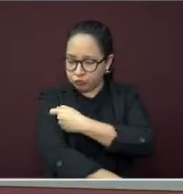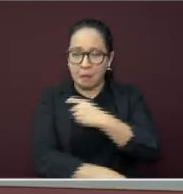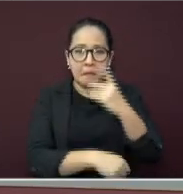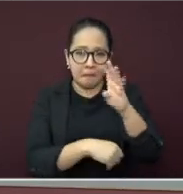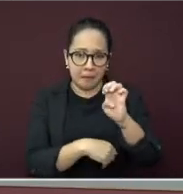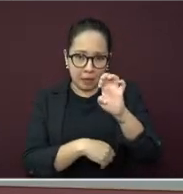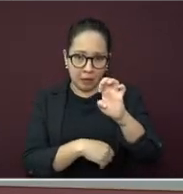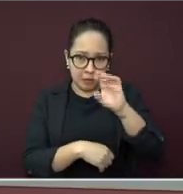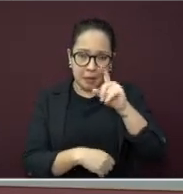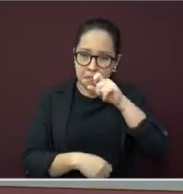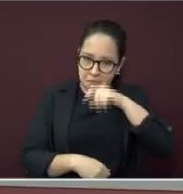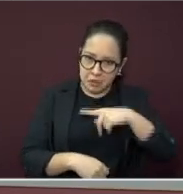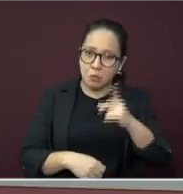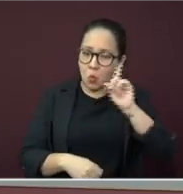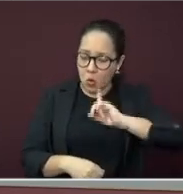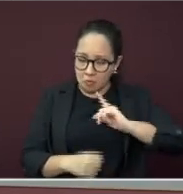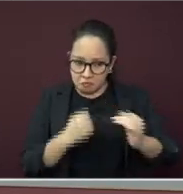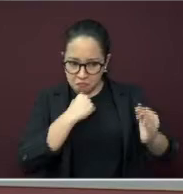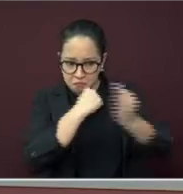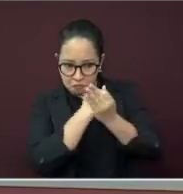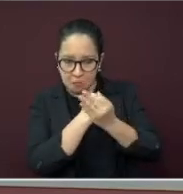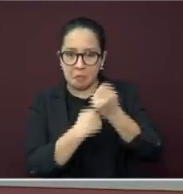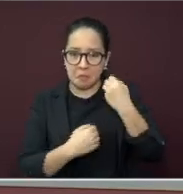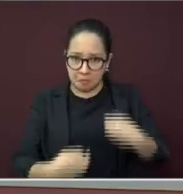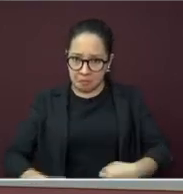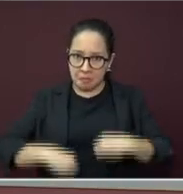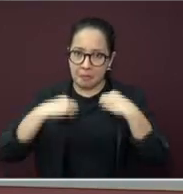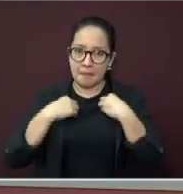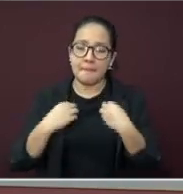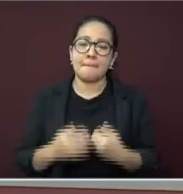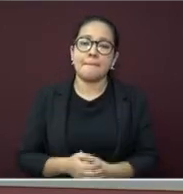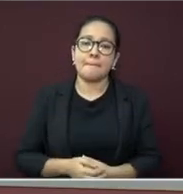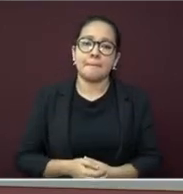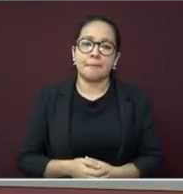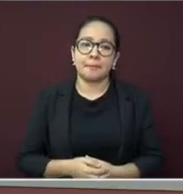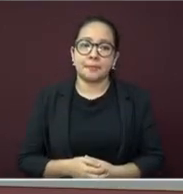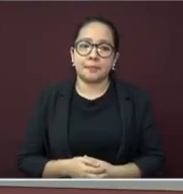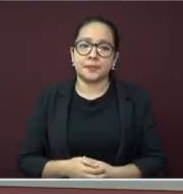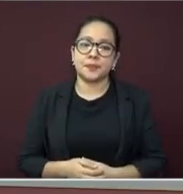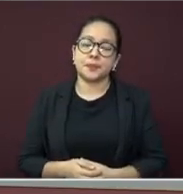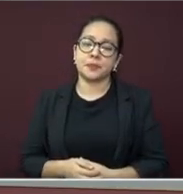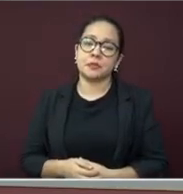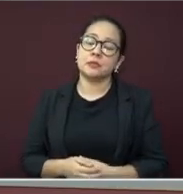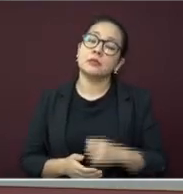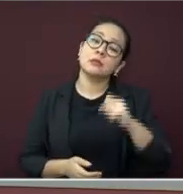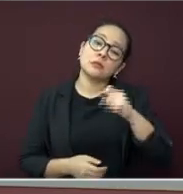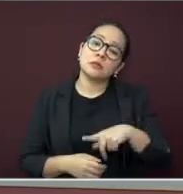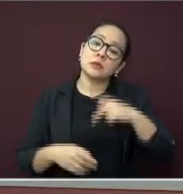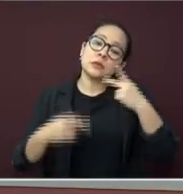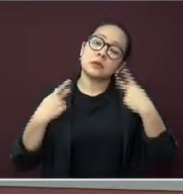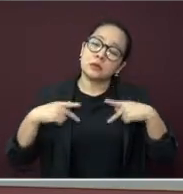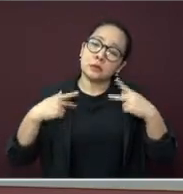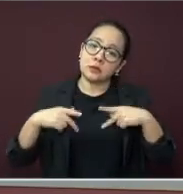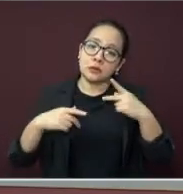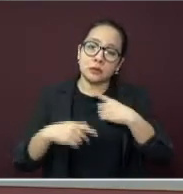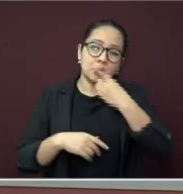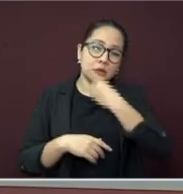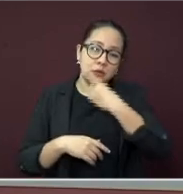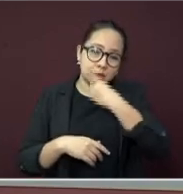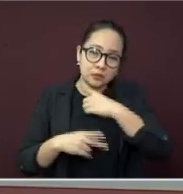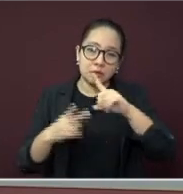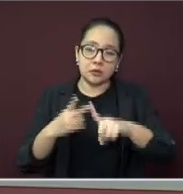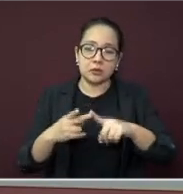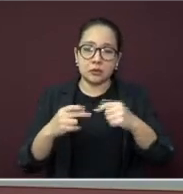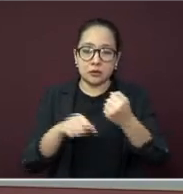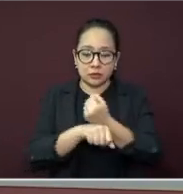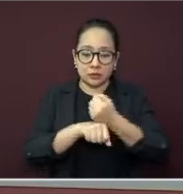primeros meses de vida hasta que él pueda vacunarse también estamos vacunando a las personas que viven con diabetes con